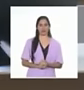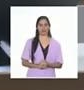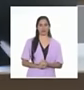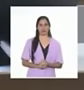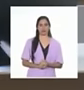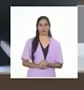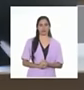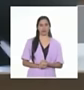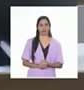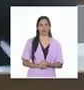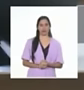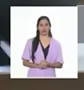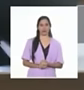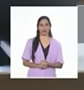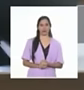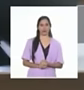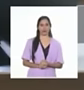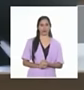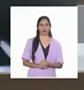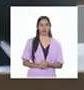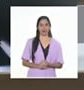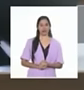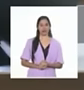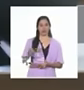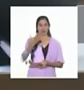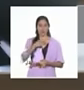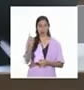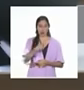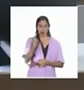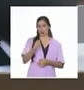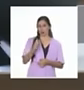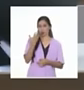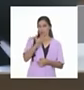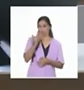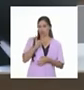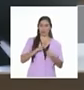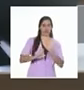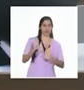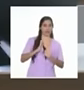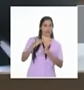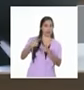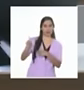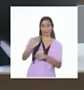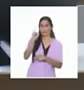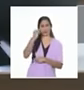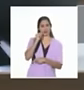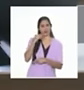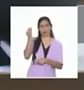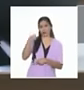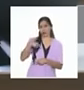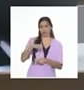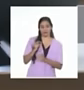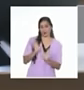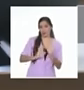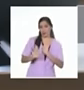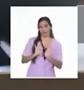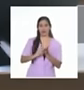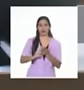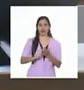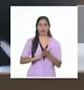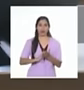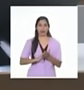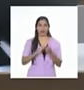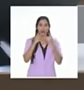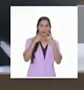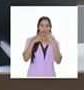porque si no si uno no la entiende uno no las va a defender por eso toda esta discusión que se va a hacer con la población incluso pueden salir críticas a las